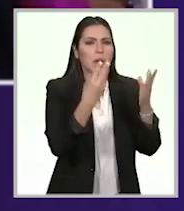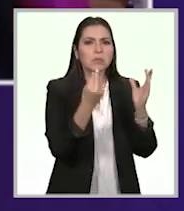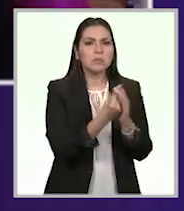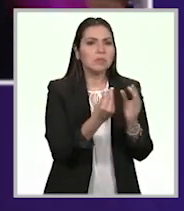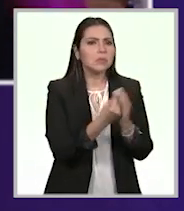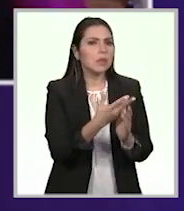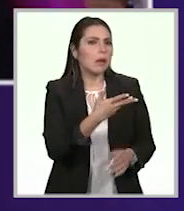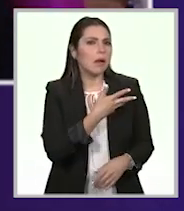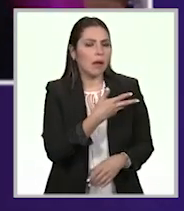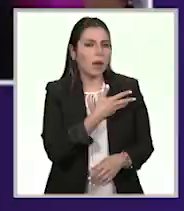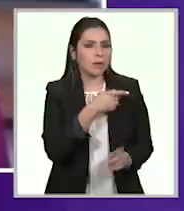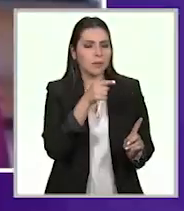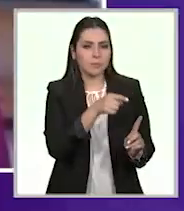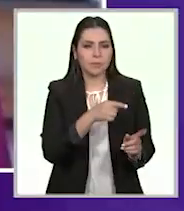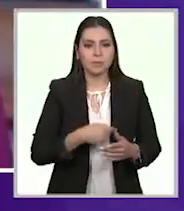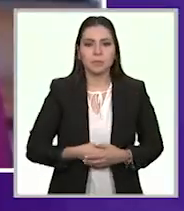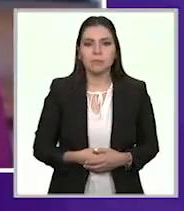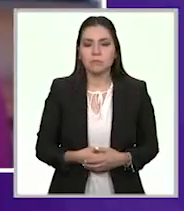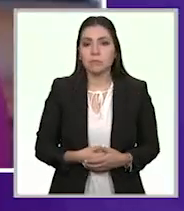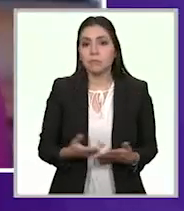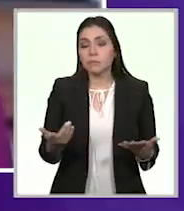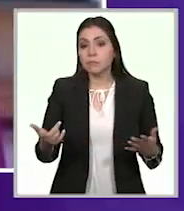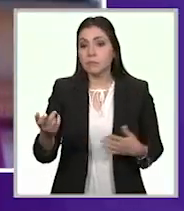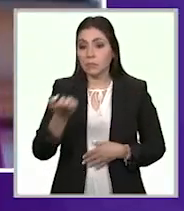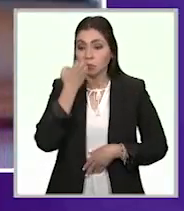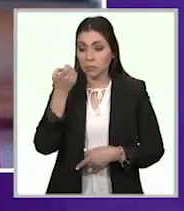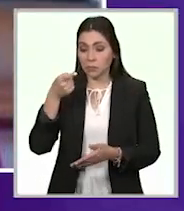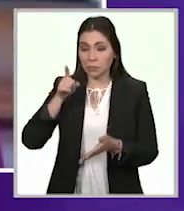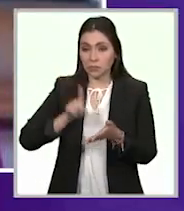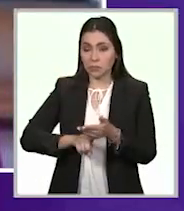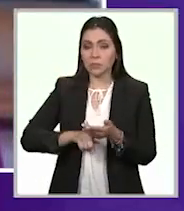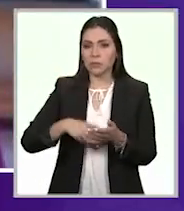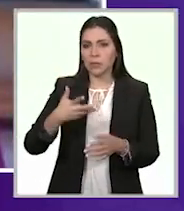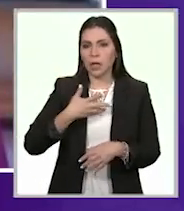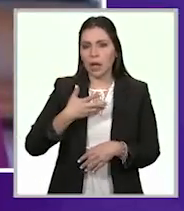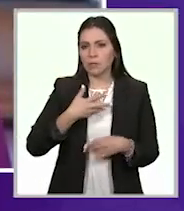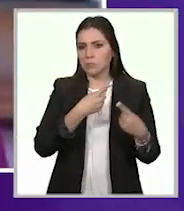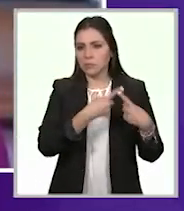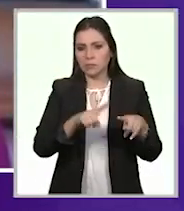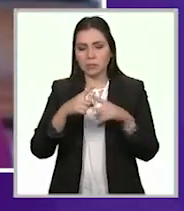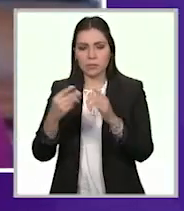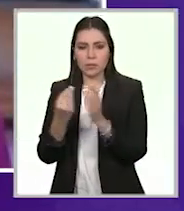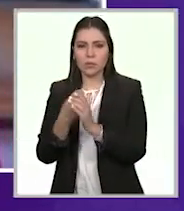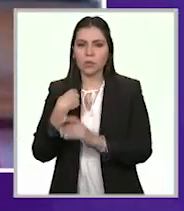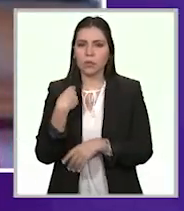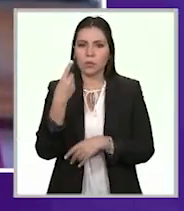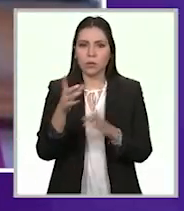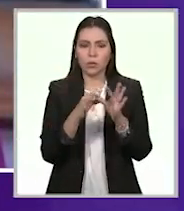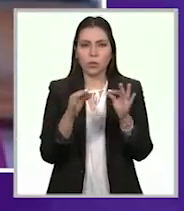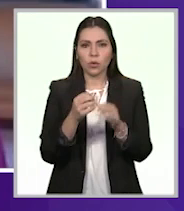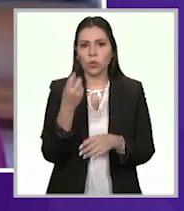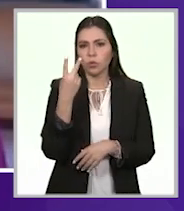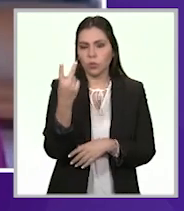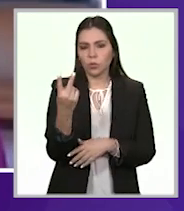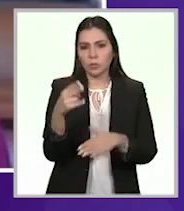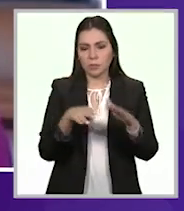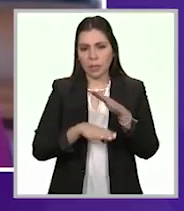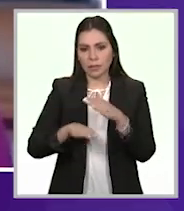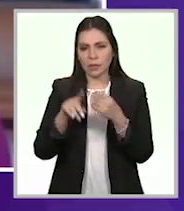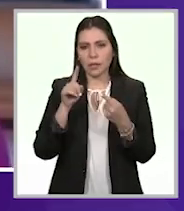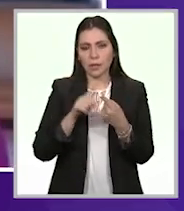En la academia, pues se habla de muchos tipos, pero me gustaría referirme a dos muy básicos, ¿no? Que es el